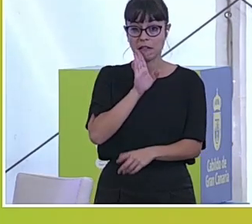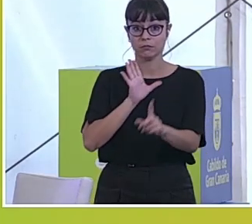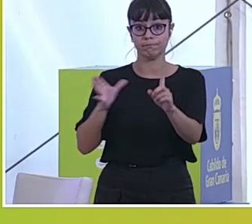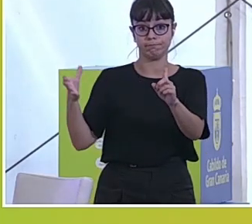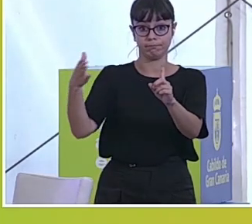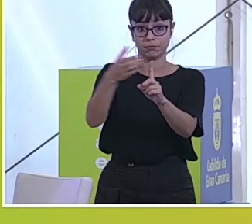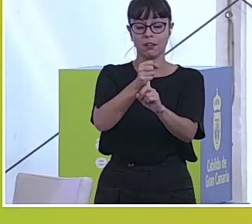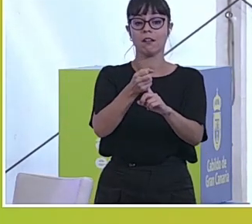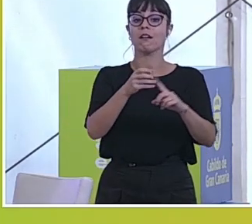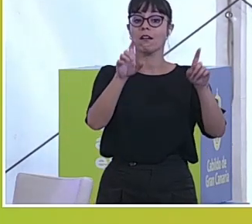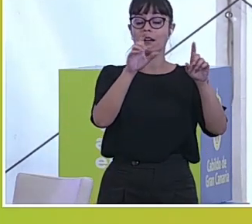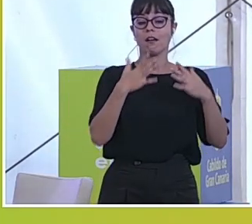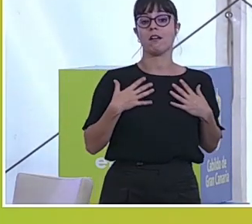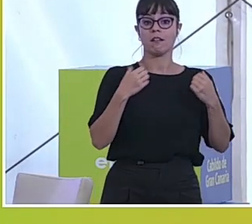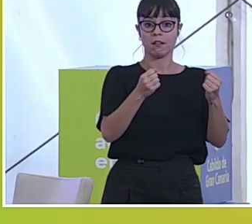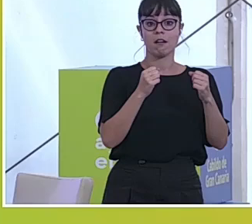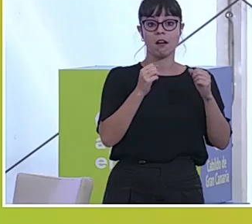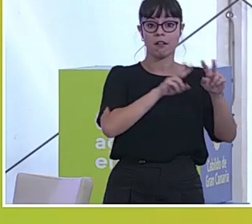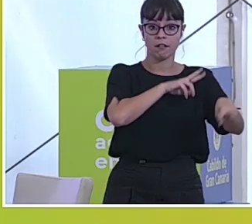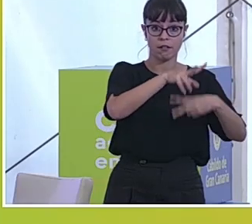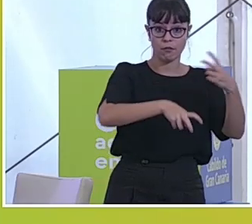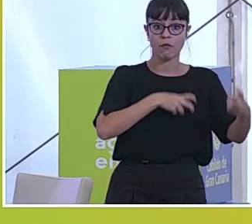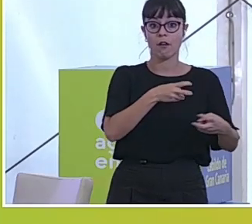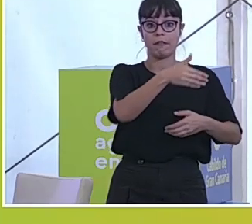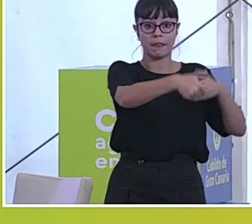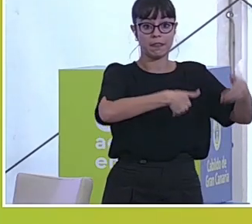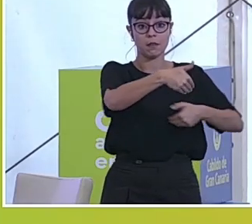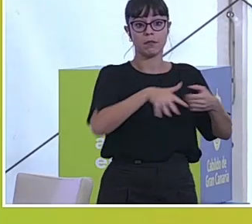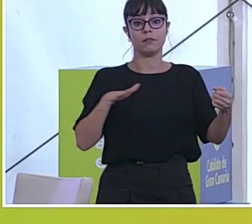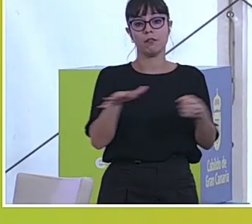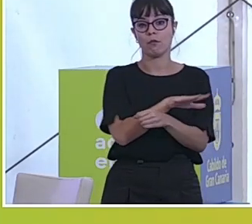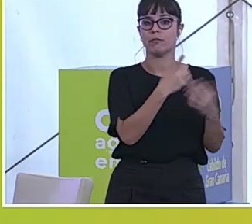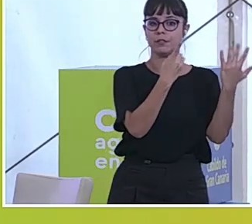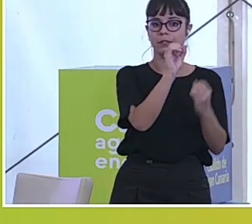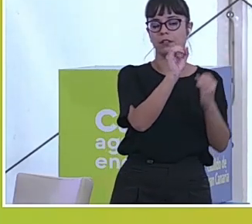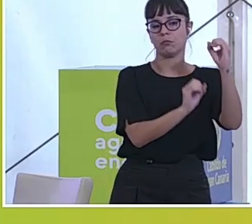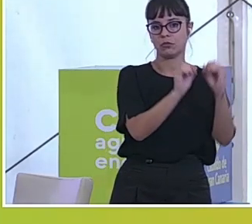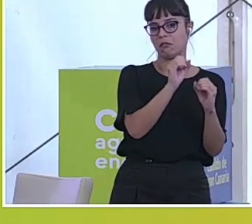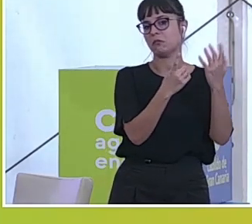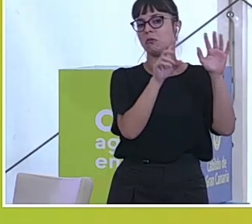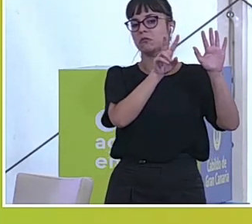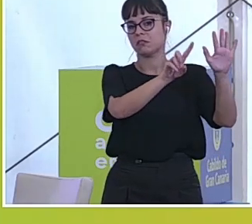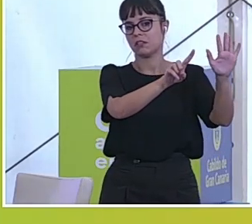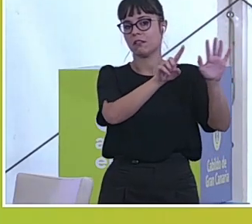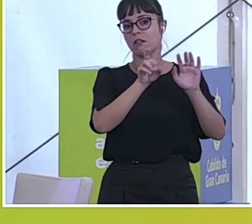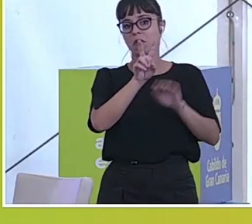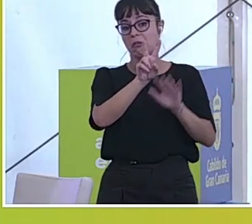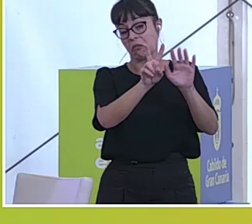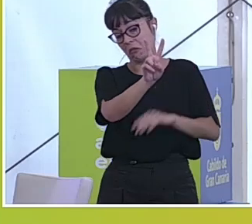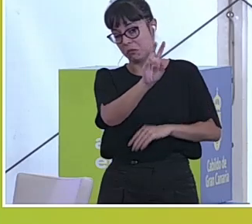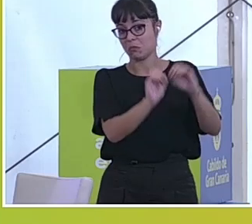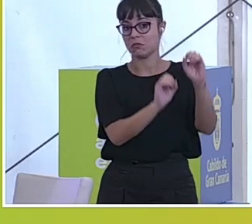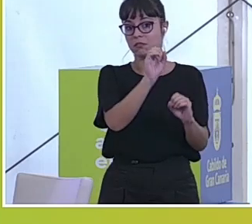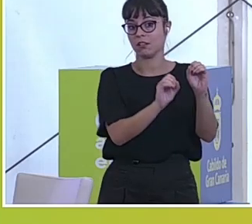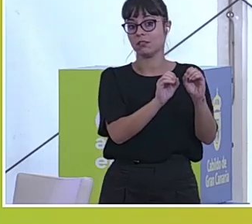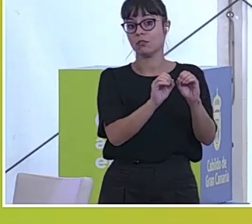mediante energías renovables podría ser del 60%, 62% en la demanda eléctrica. Para el resto de